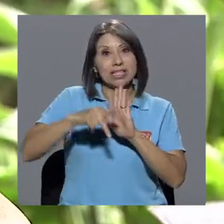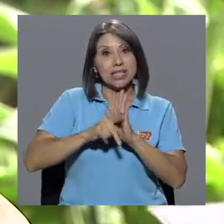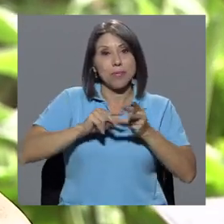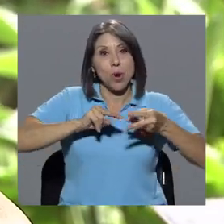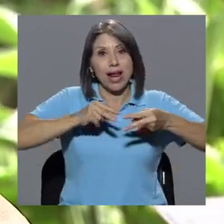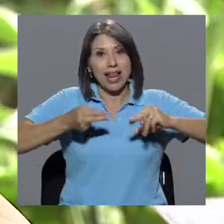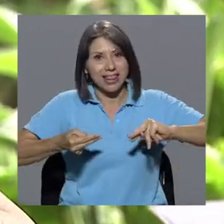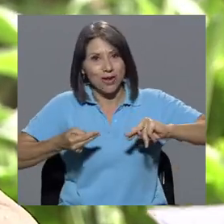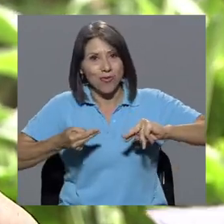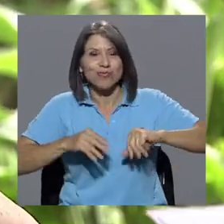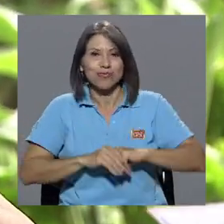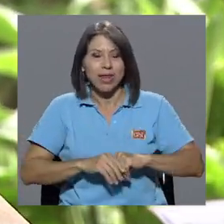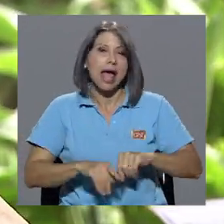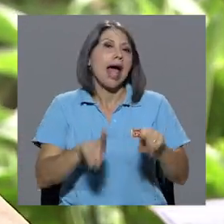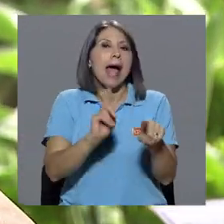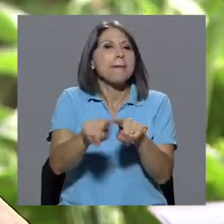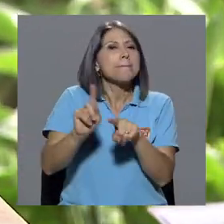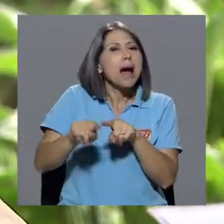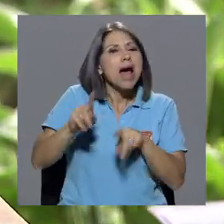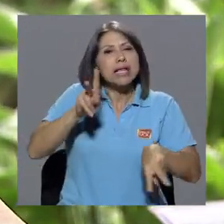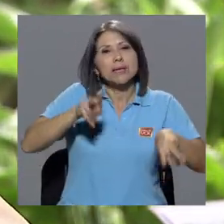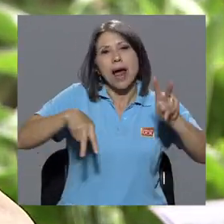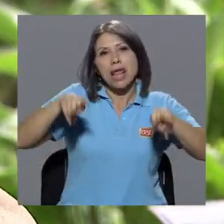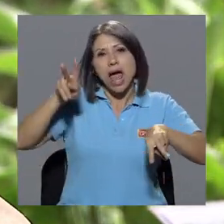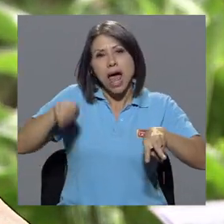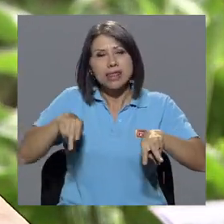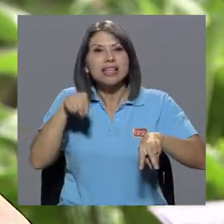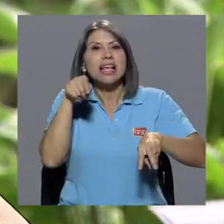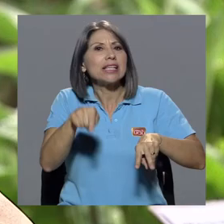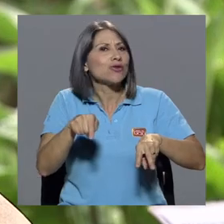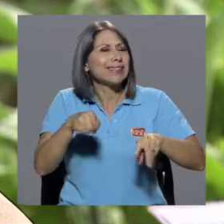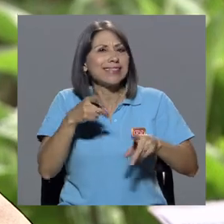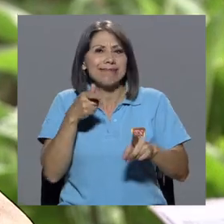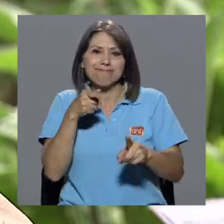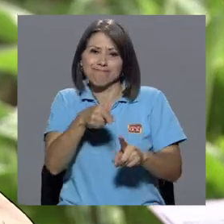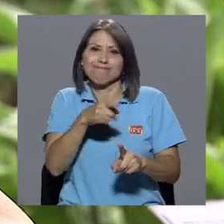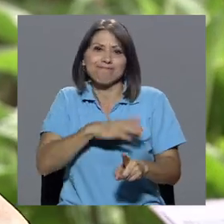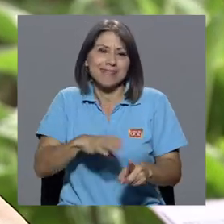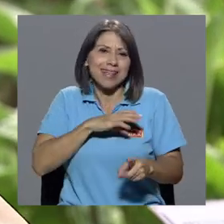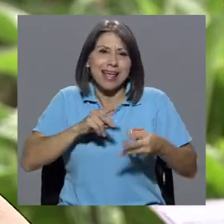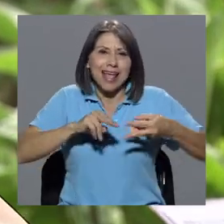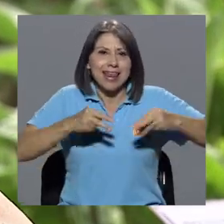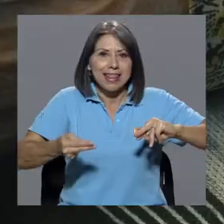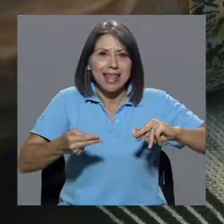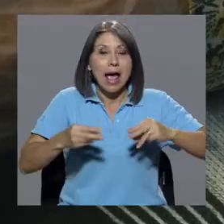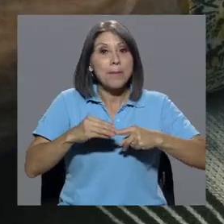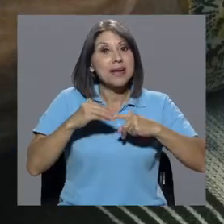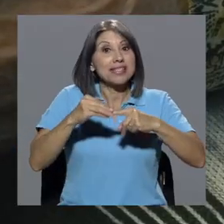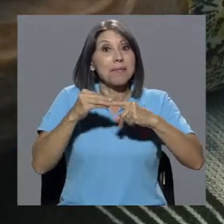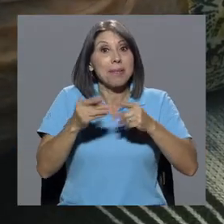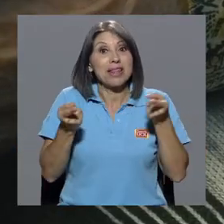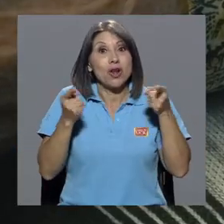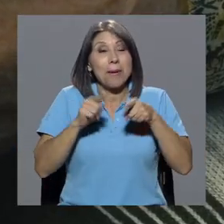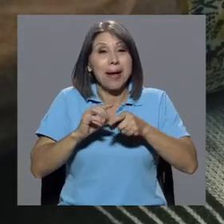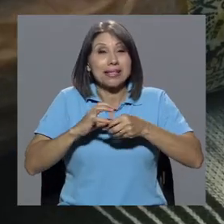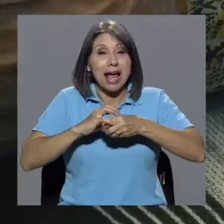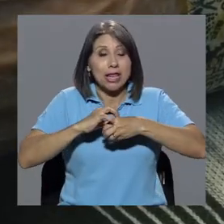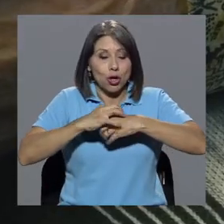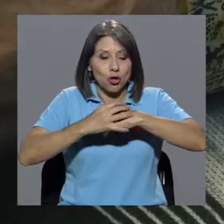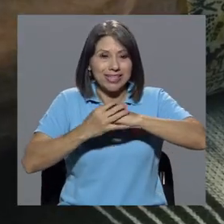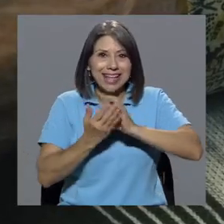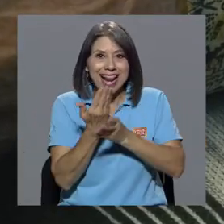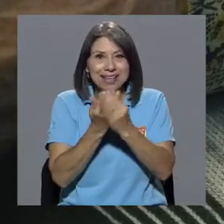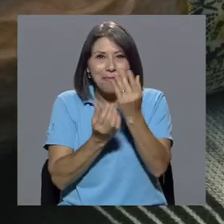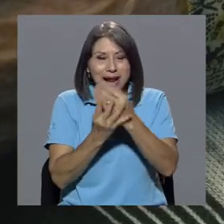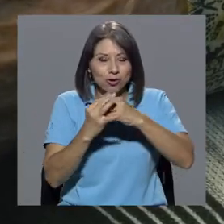genético, ¿verdad? Hay algunas variantes que son meramente genéticas, principalmente la artrosis a nivel de las manos.